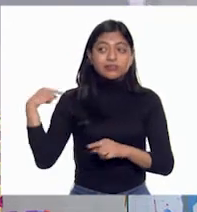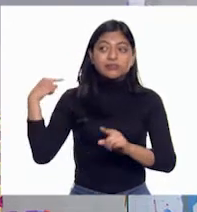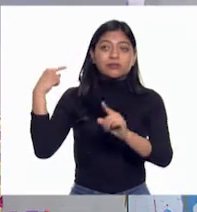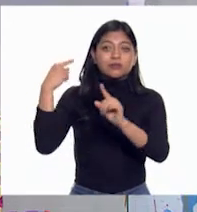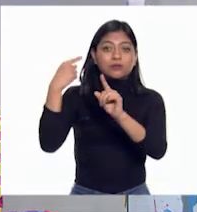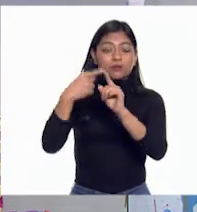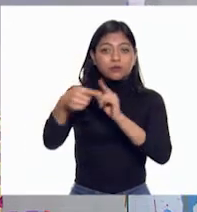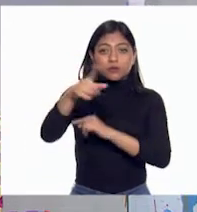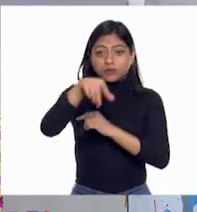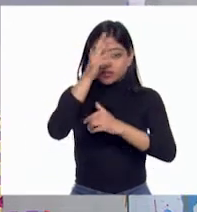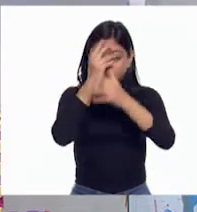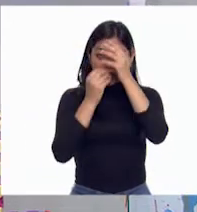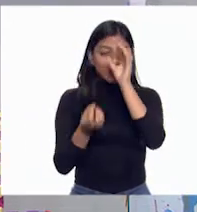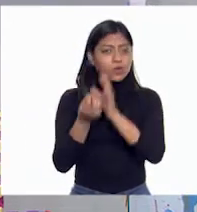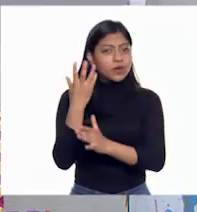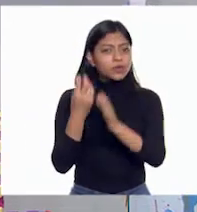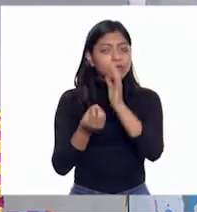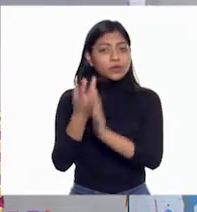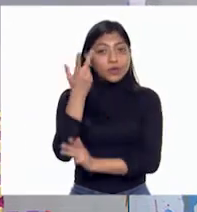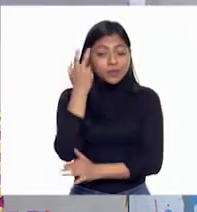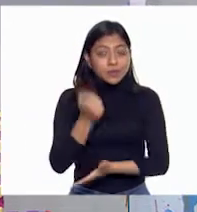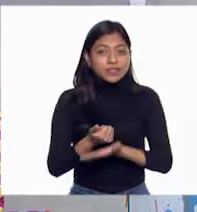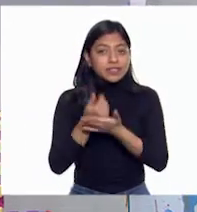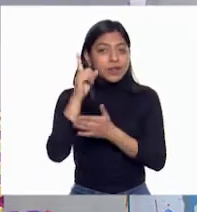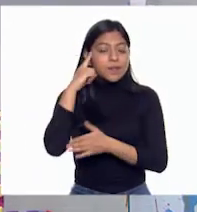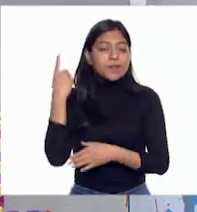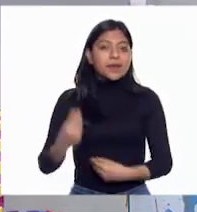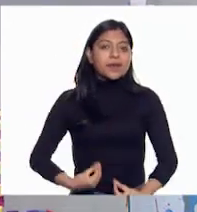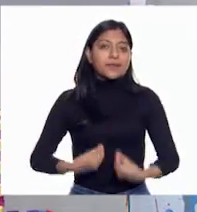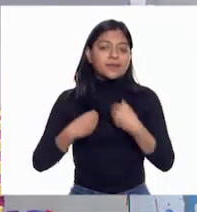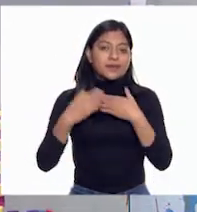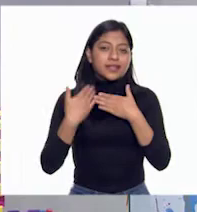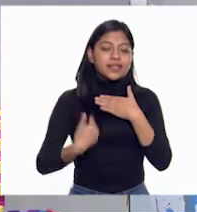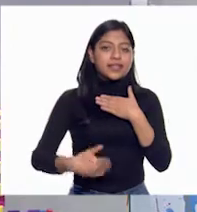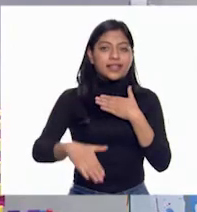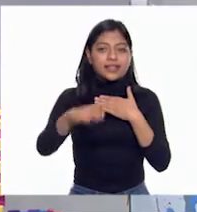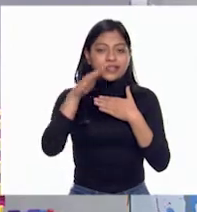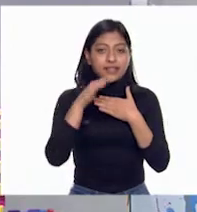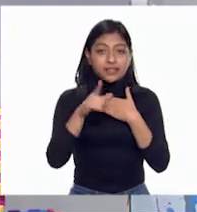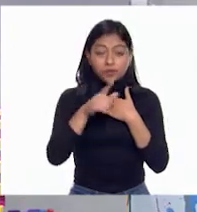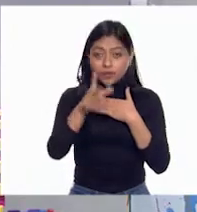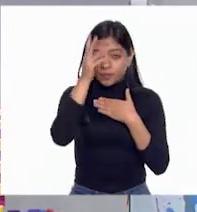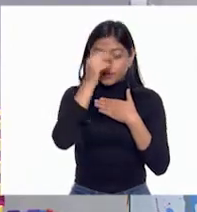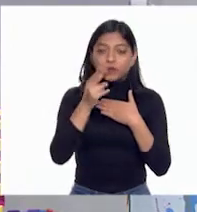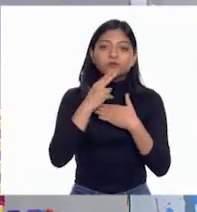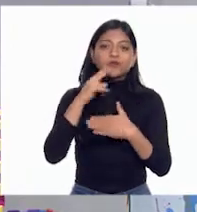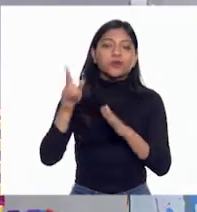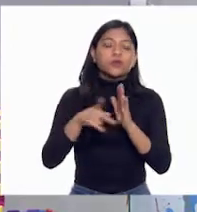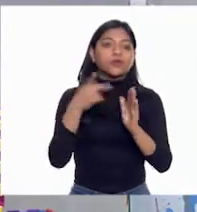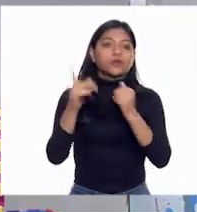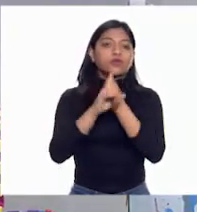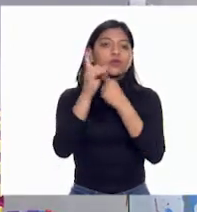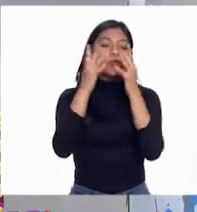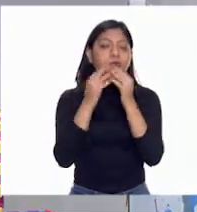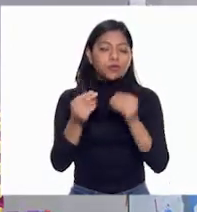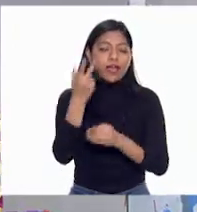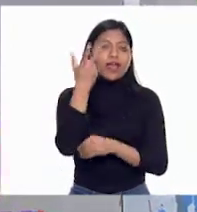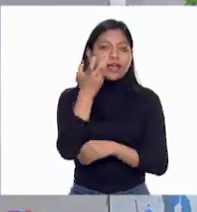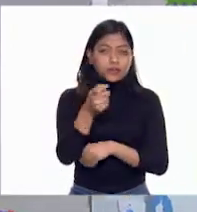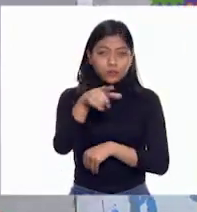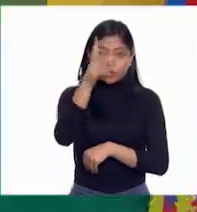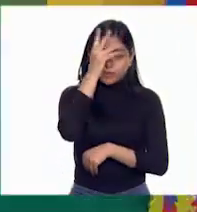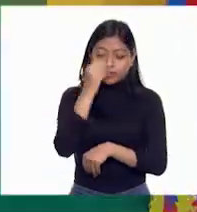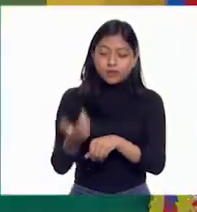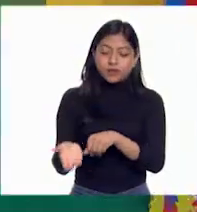hemos aprendido nuevas cosas que nos ayudarán el resto de la vida. Son lecciones que nos ha dejado la pandemia. Y